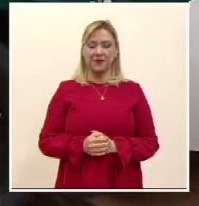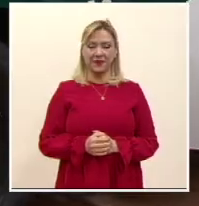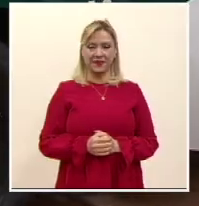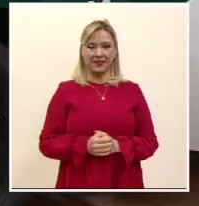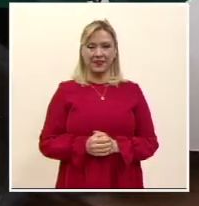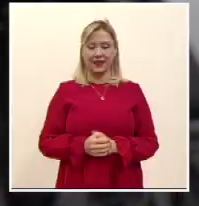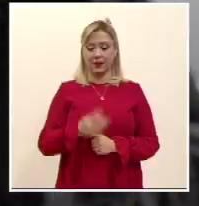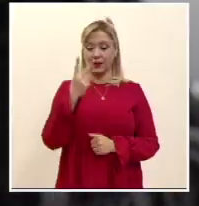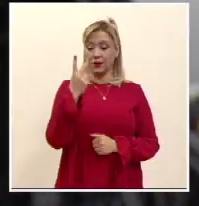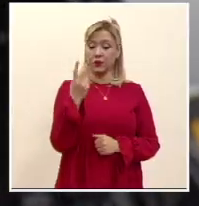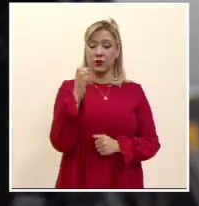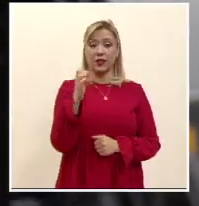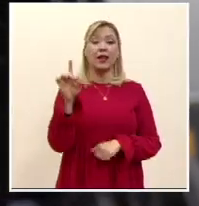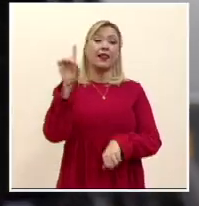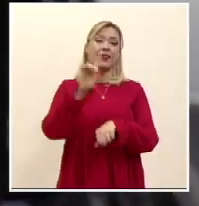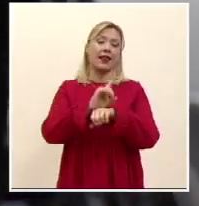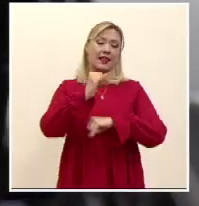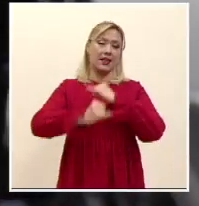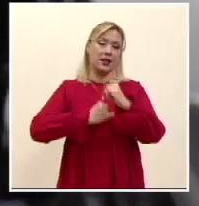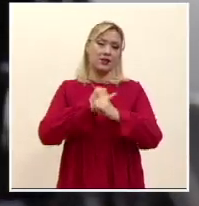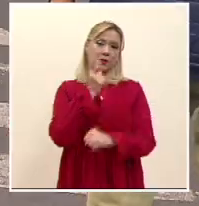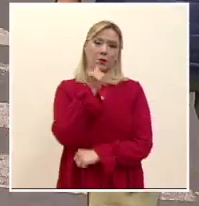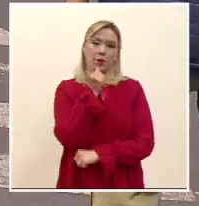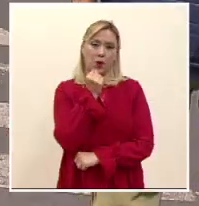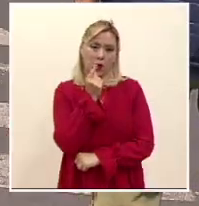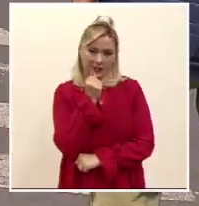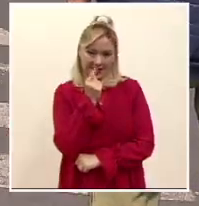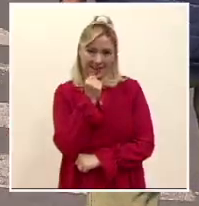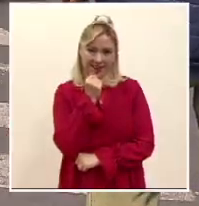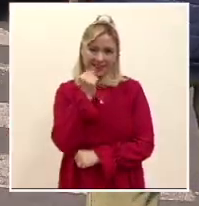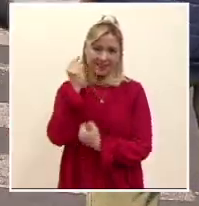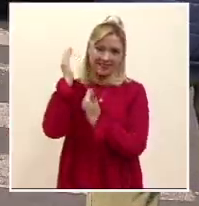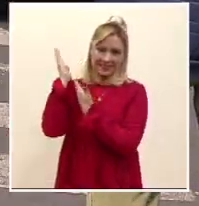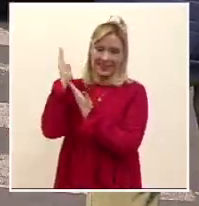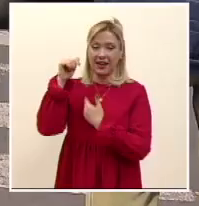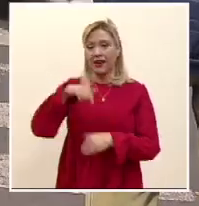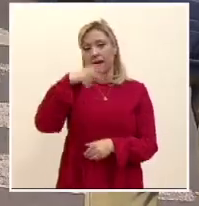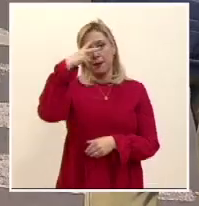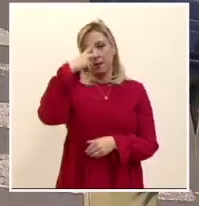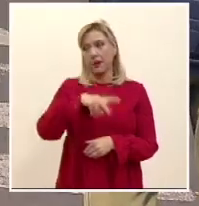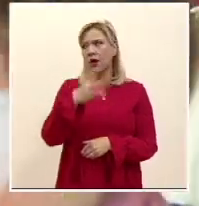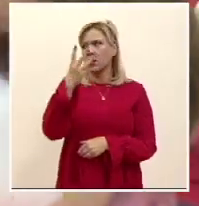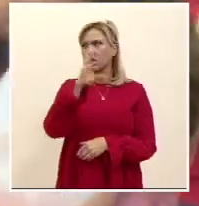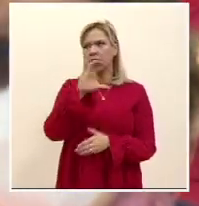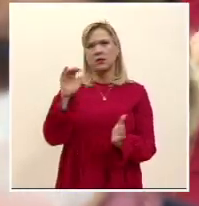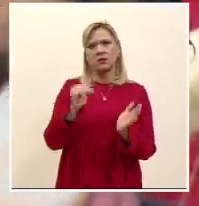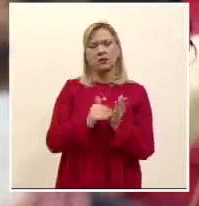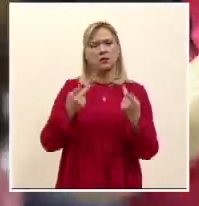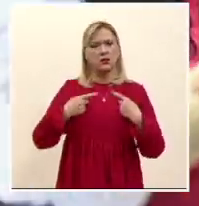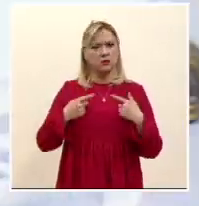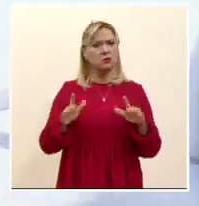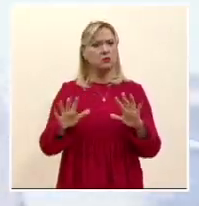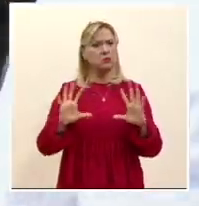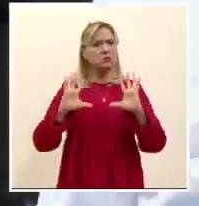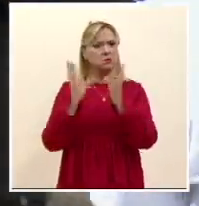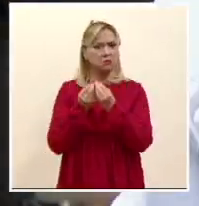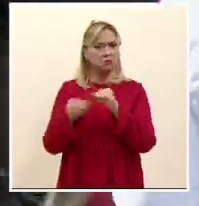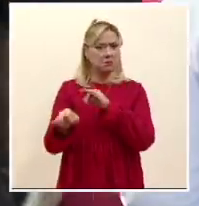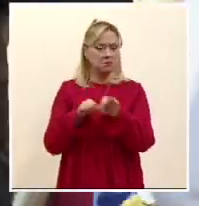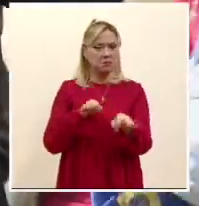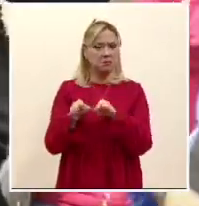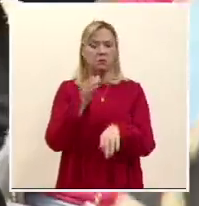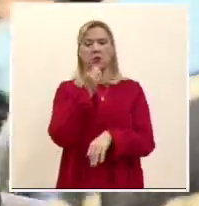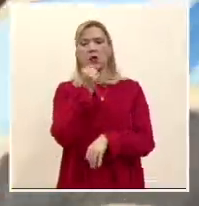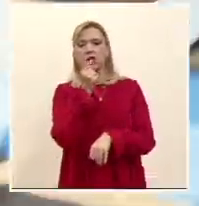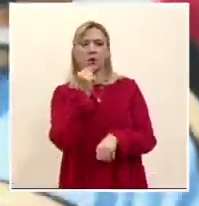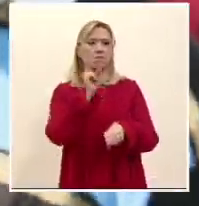Este 2 de enero es el Día Internacional del Policía. Se estima que en México 300,000 personas forman parte de alguna institución